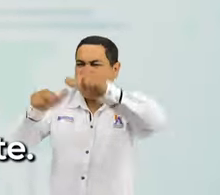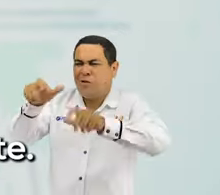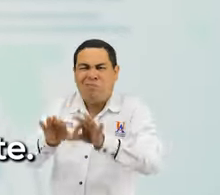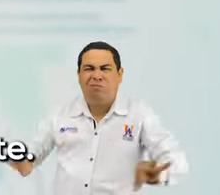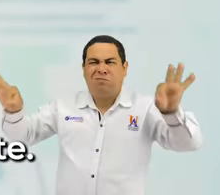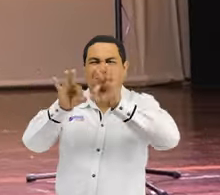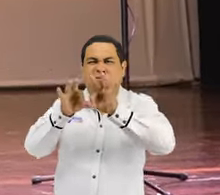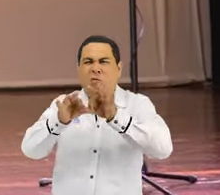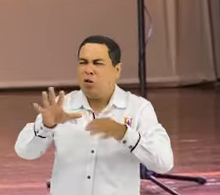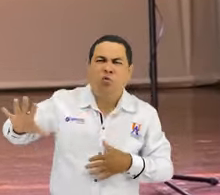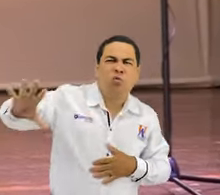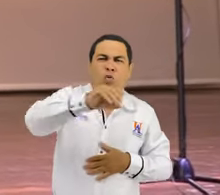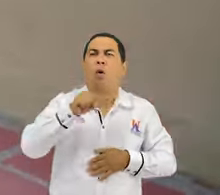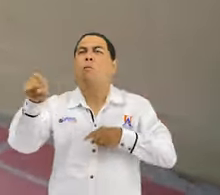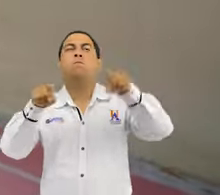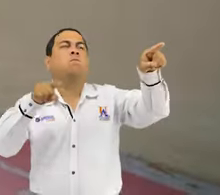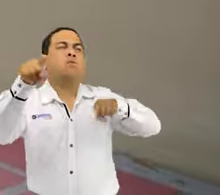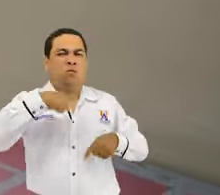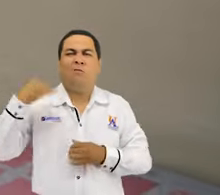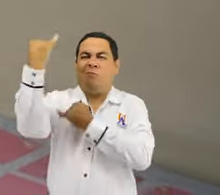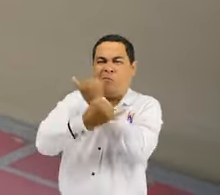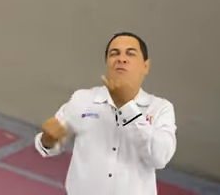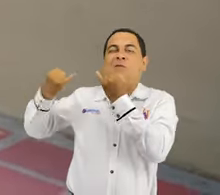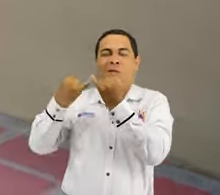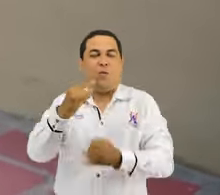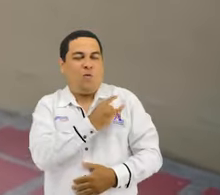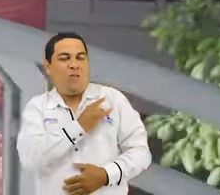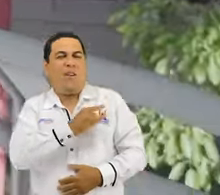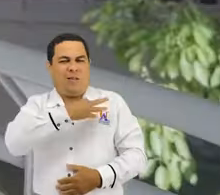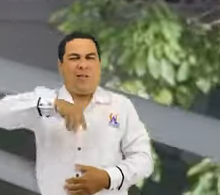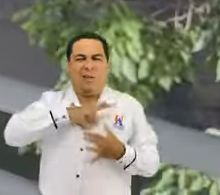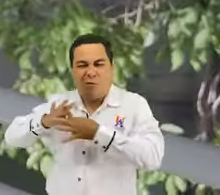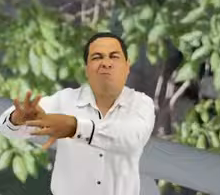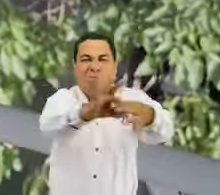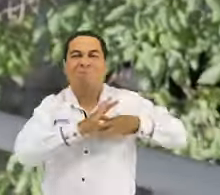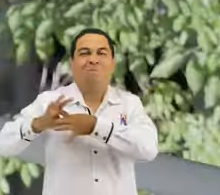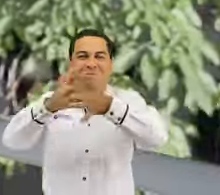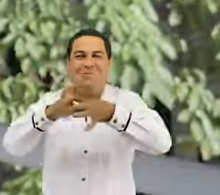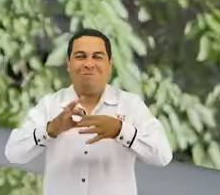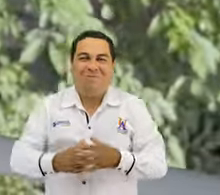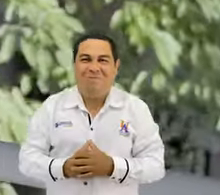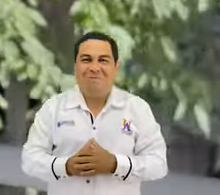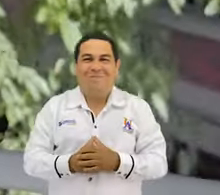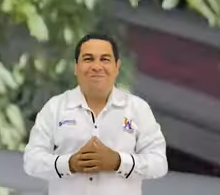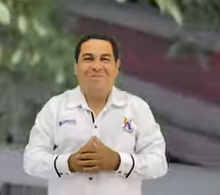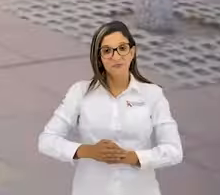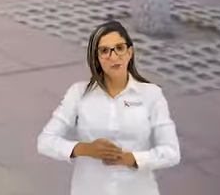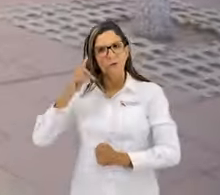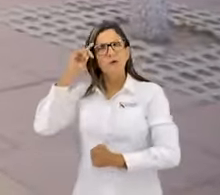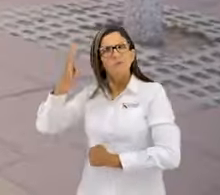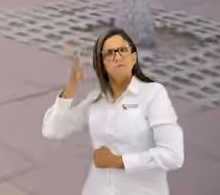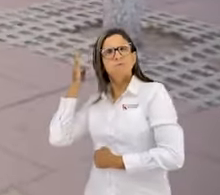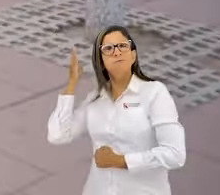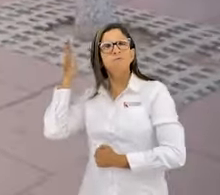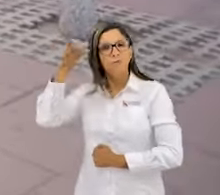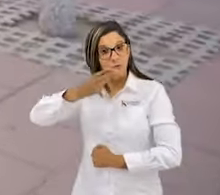lo más valioso que tenemos es nuestra gente. En cada rincón forjamos nuestra identidad. En la UA, unidos, somos más.